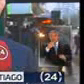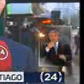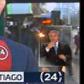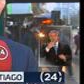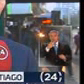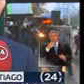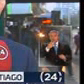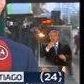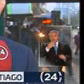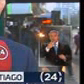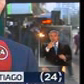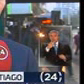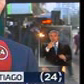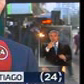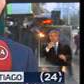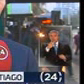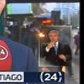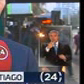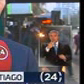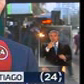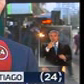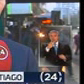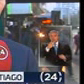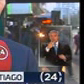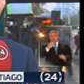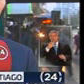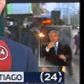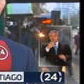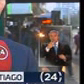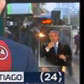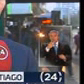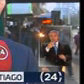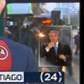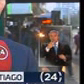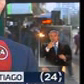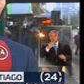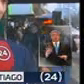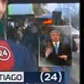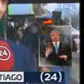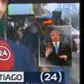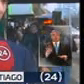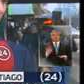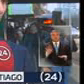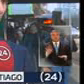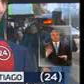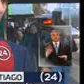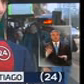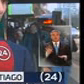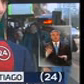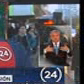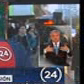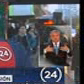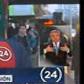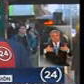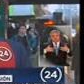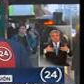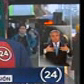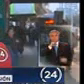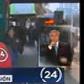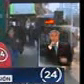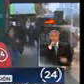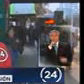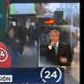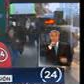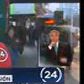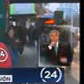sectores ABC1, hemos hecho un estudio en el cual hemos visto un 19% de evasión. Asimismo, en los